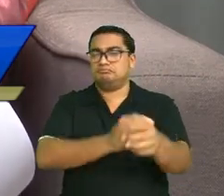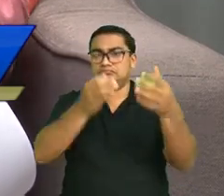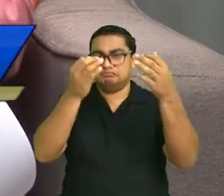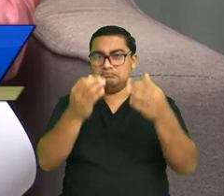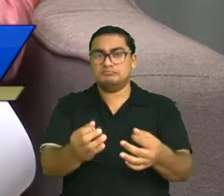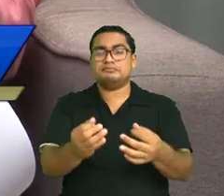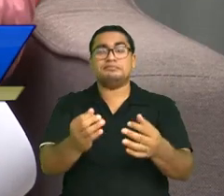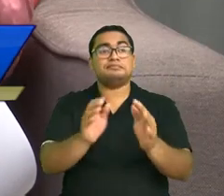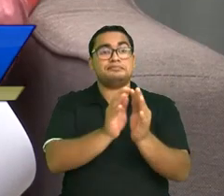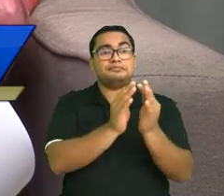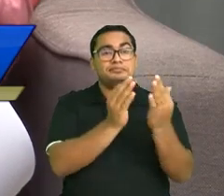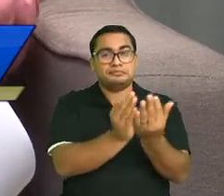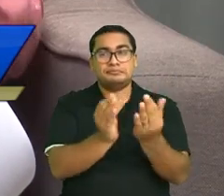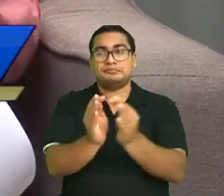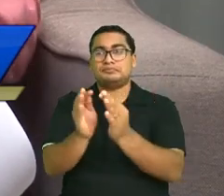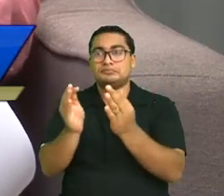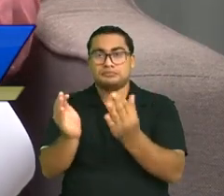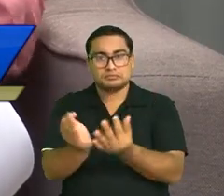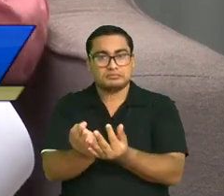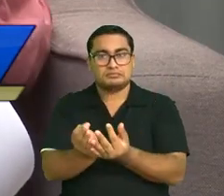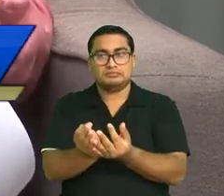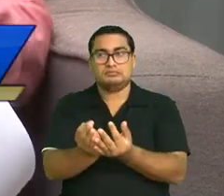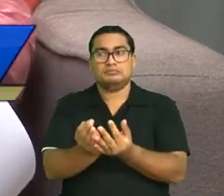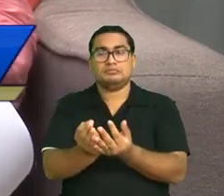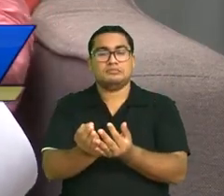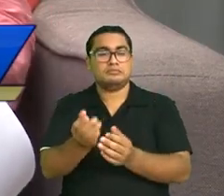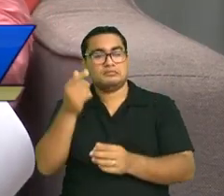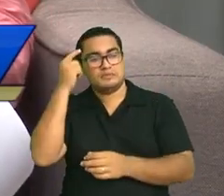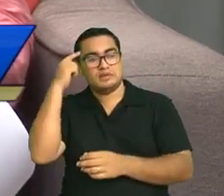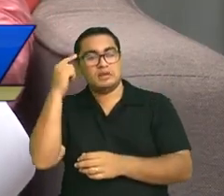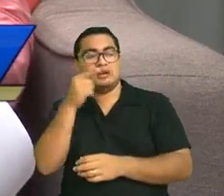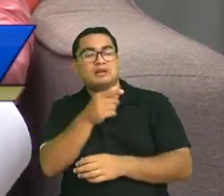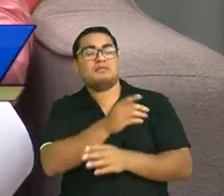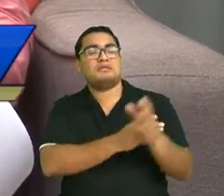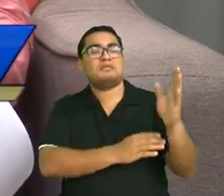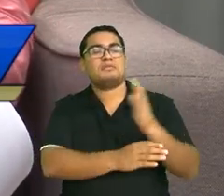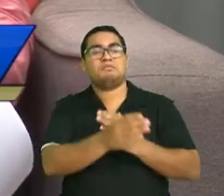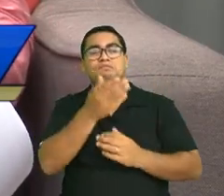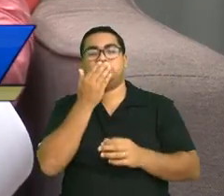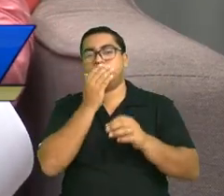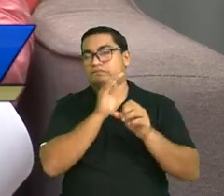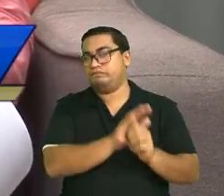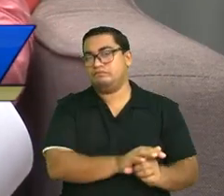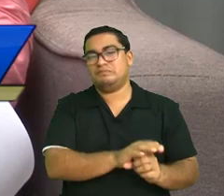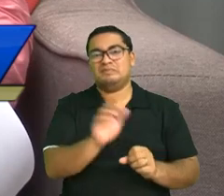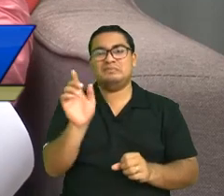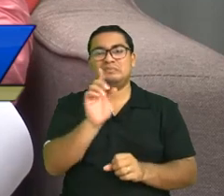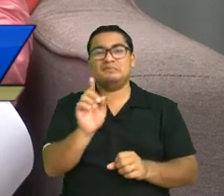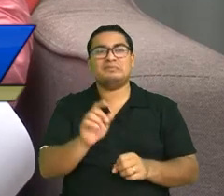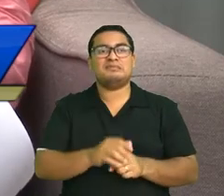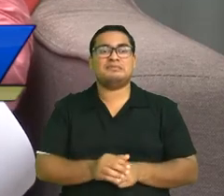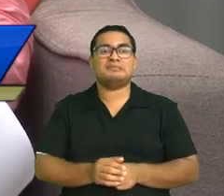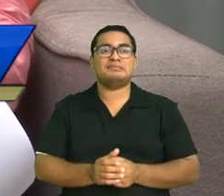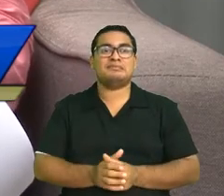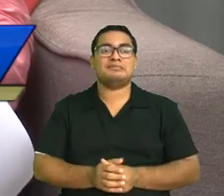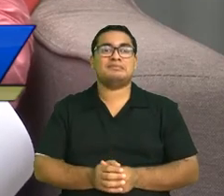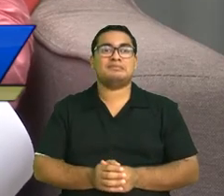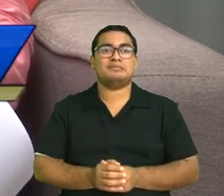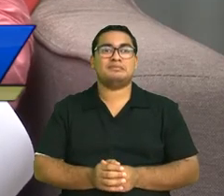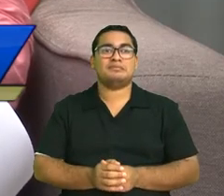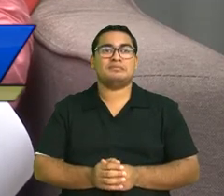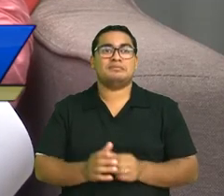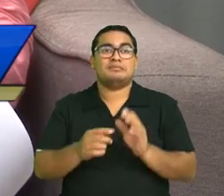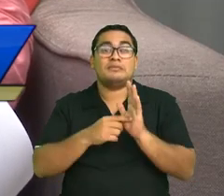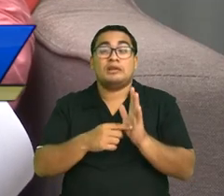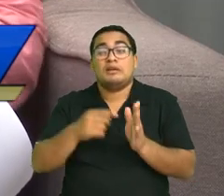la sociedad misma no descalifiquemos a estas personas. Romper también ese estigma, ¿no?, que hay con que, bueno, hay que estarle